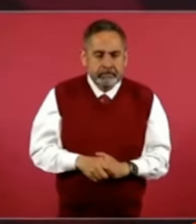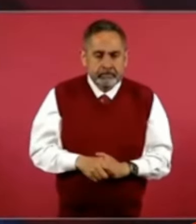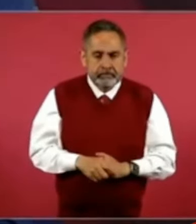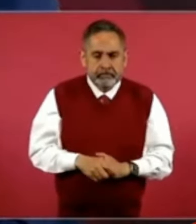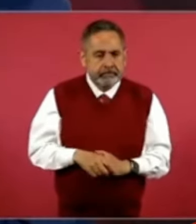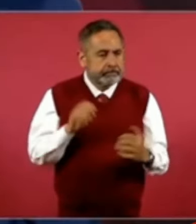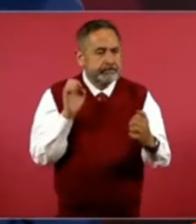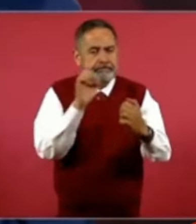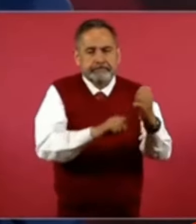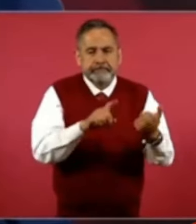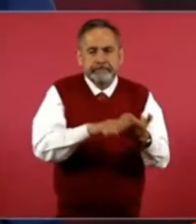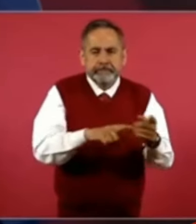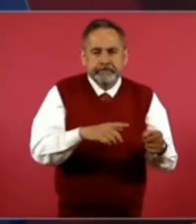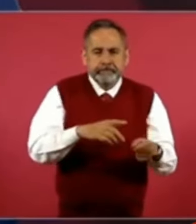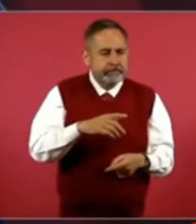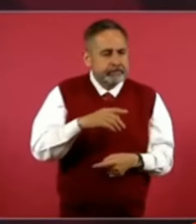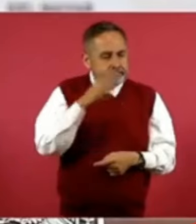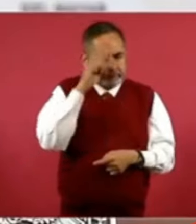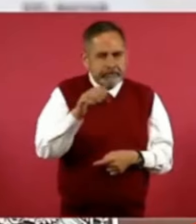señor Said,